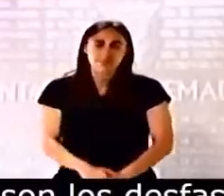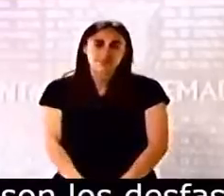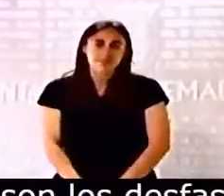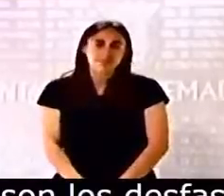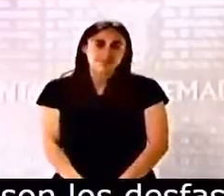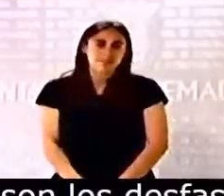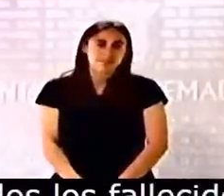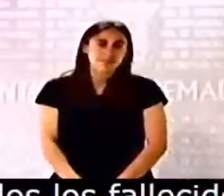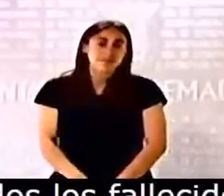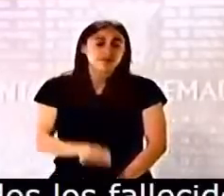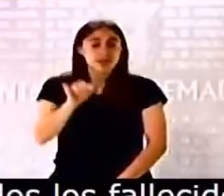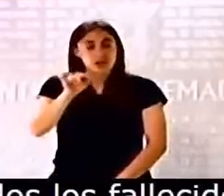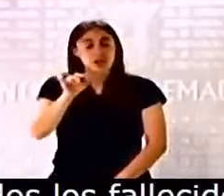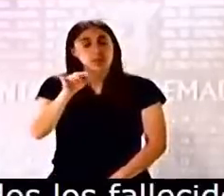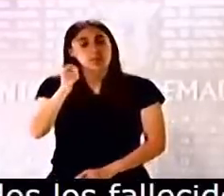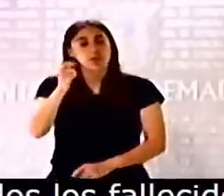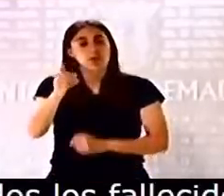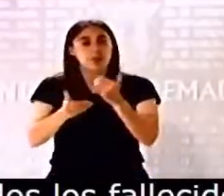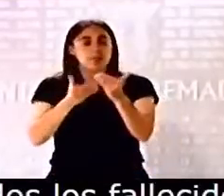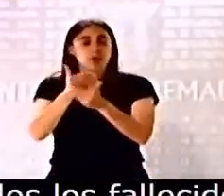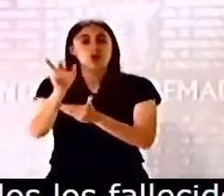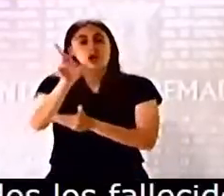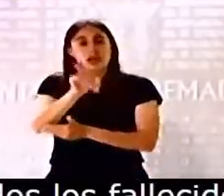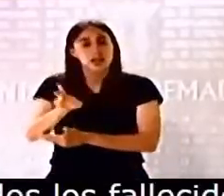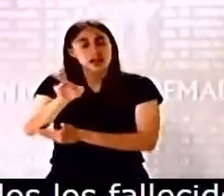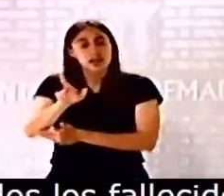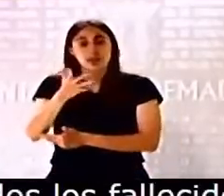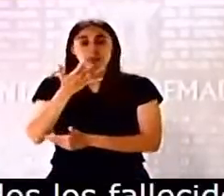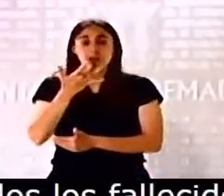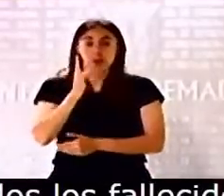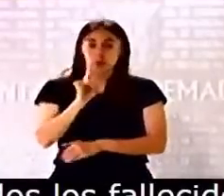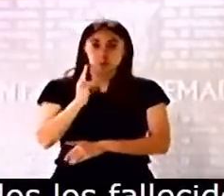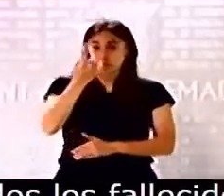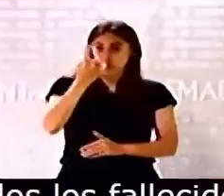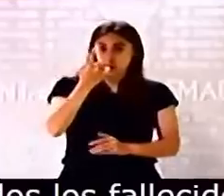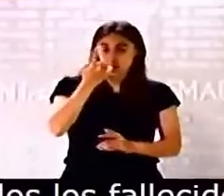Y eso se van revisando como se revisó en la primera ola.